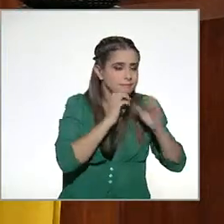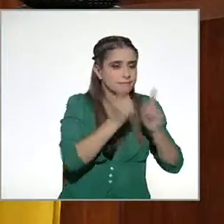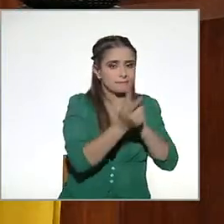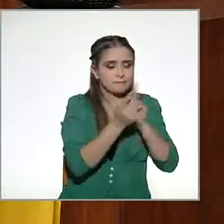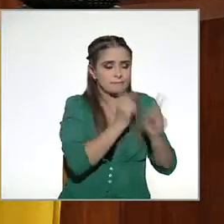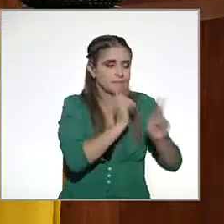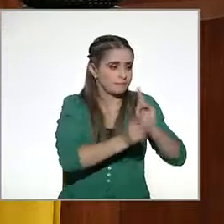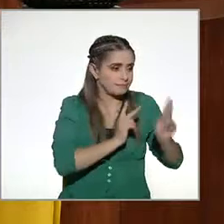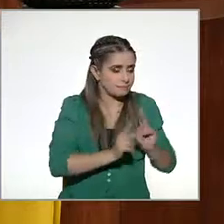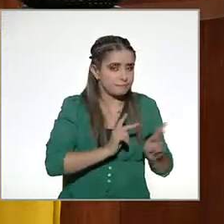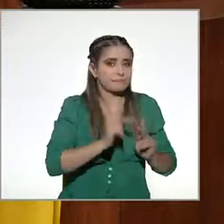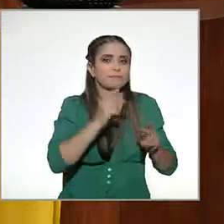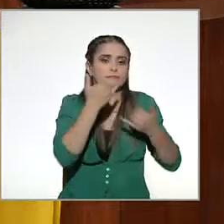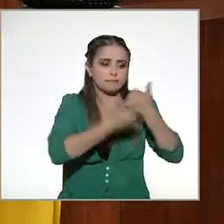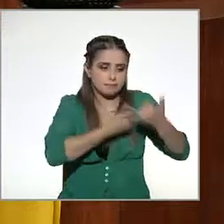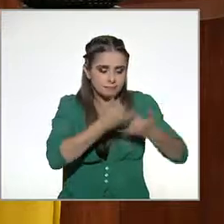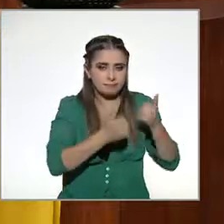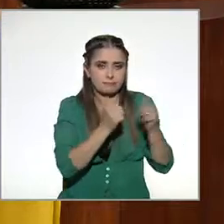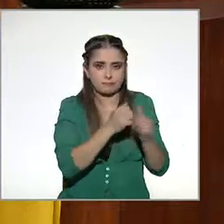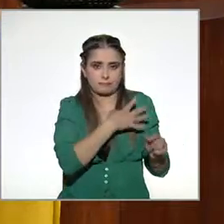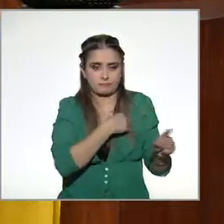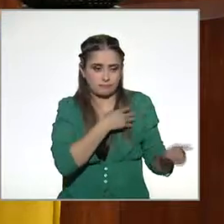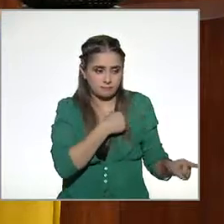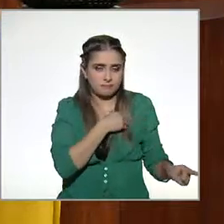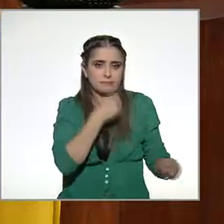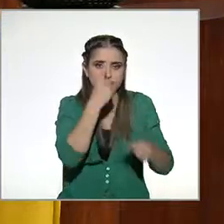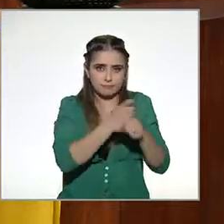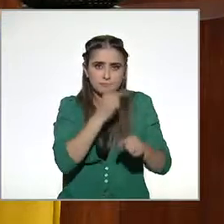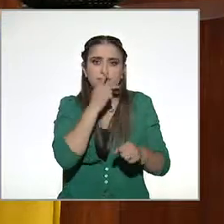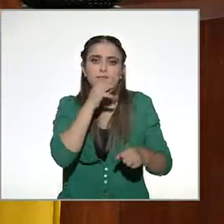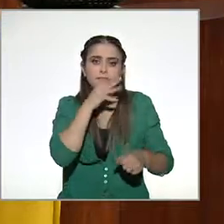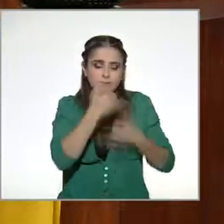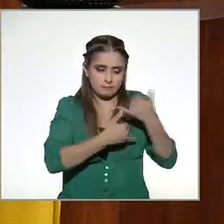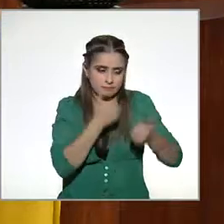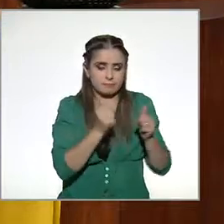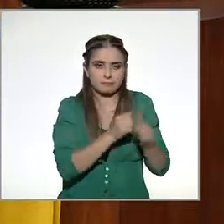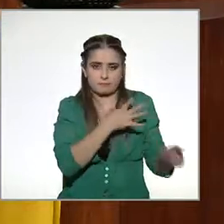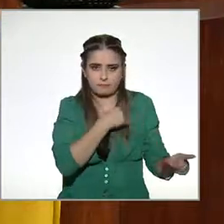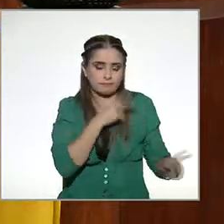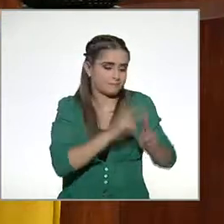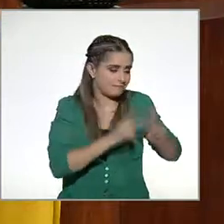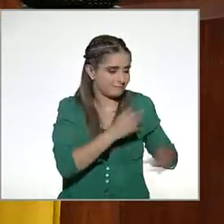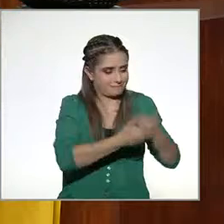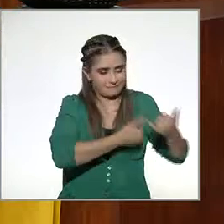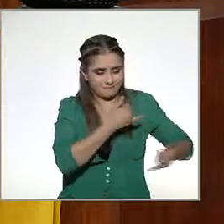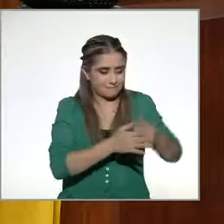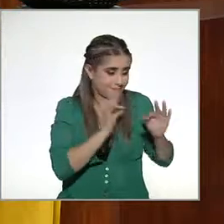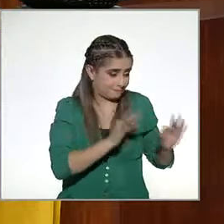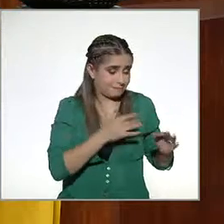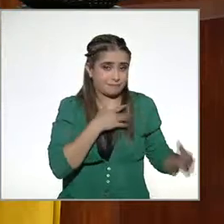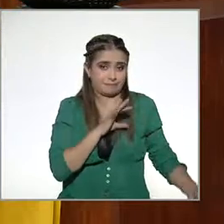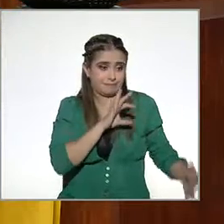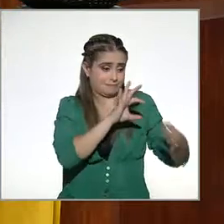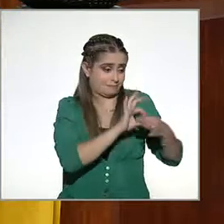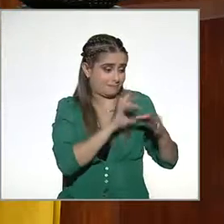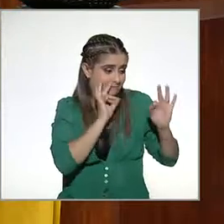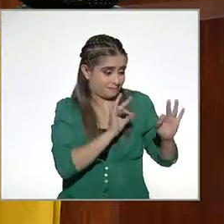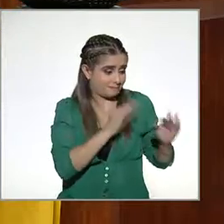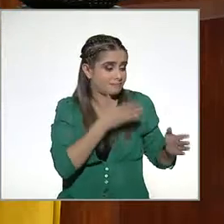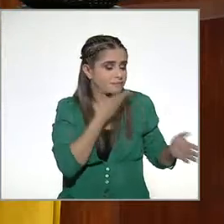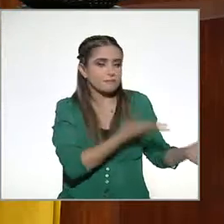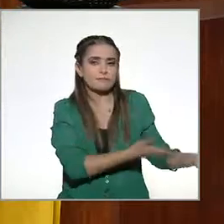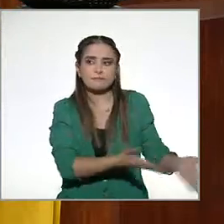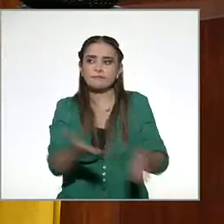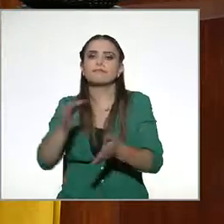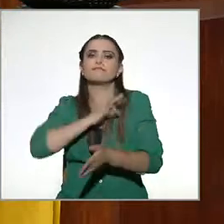papás jueguen con su hijo, ¿no? O sea, primero ellos, porque ahí es donde se va a establecer los primeros vínculos, la relación, ¿no?